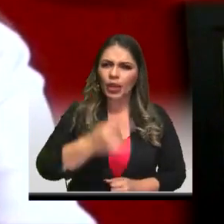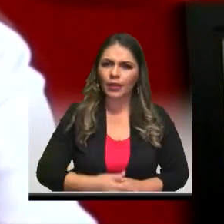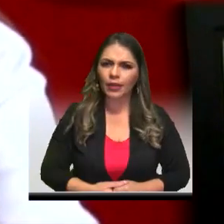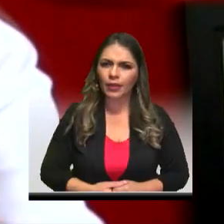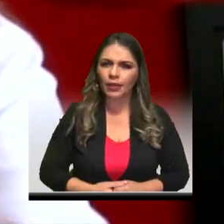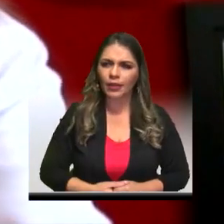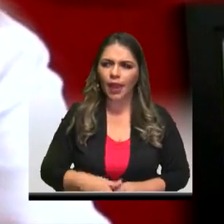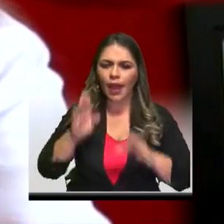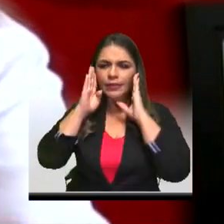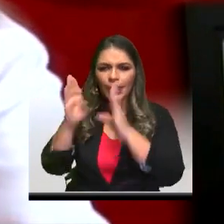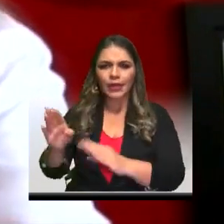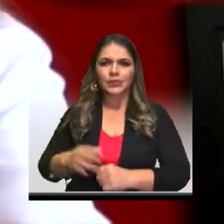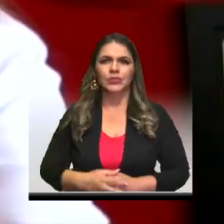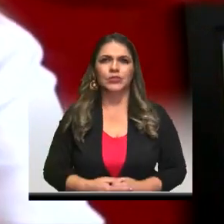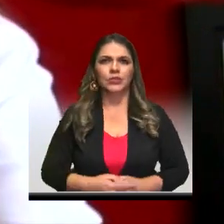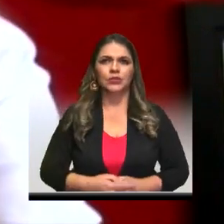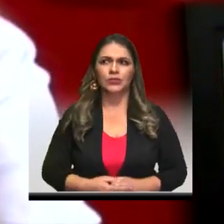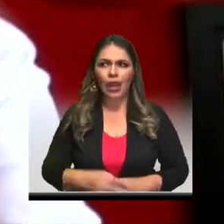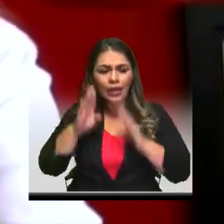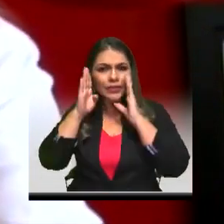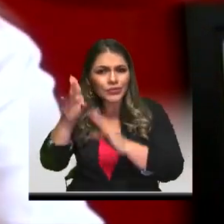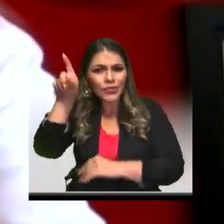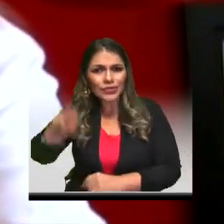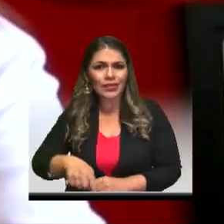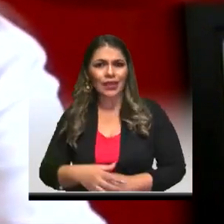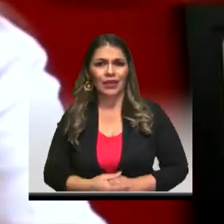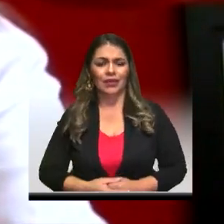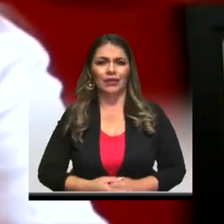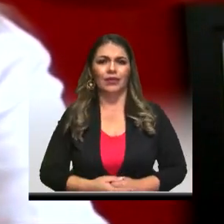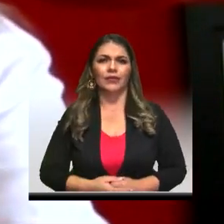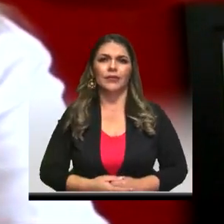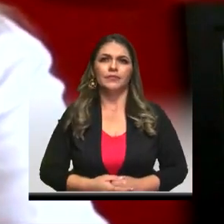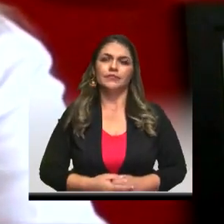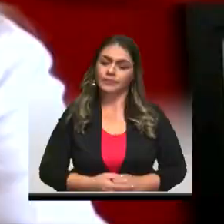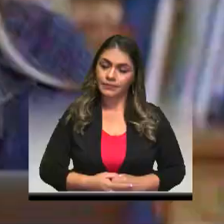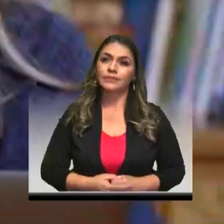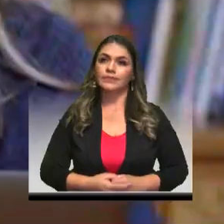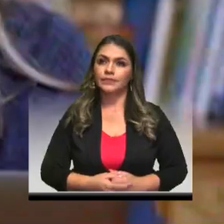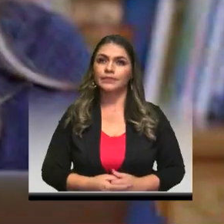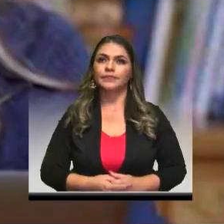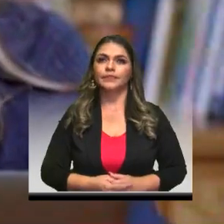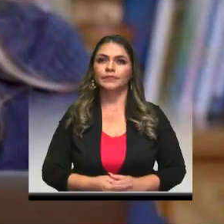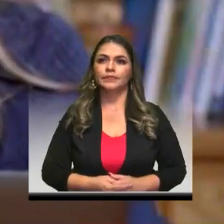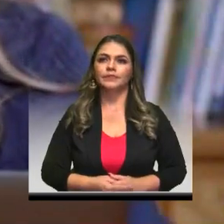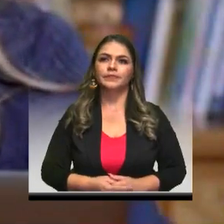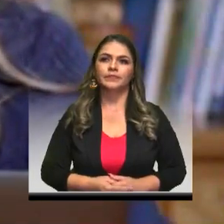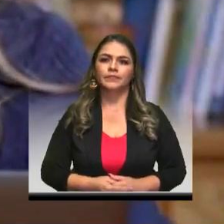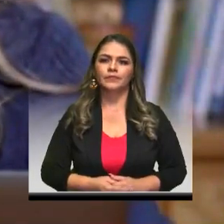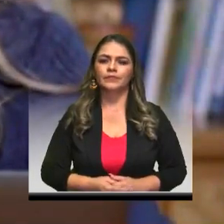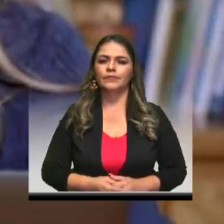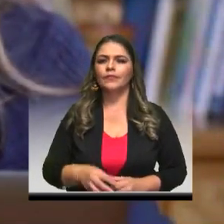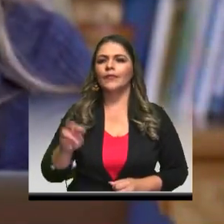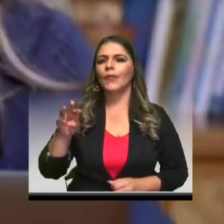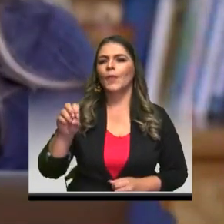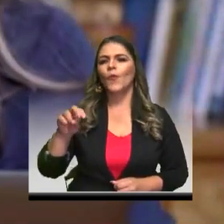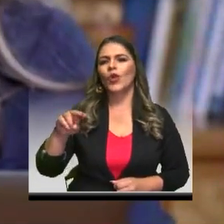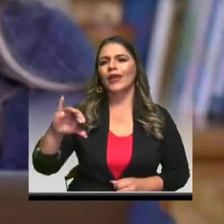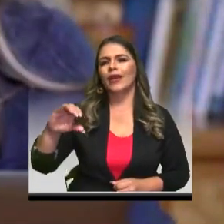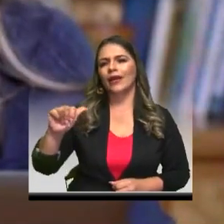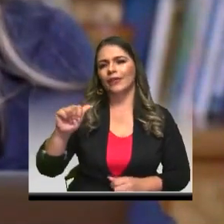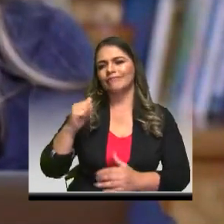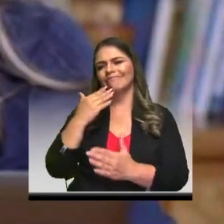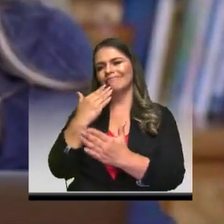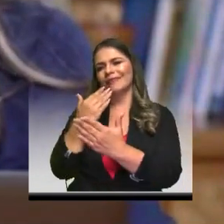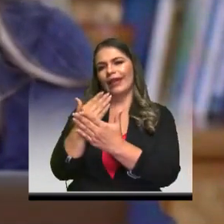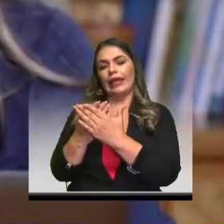un gatito, hay que prestar atención a esas señales, definitivamente. Mónica, gracias por representarnos a